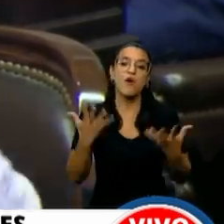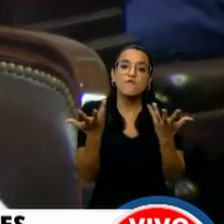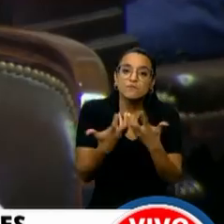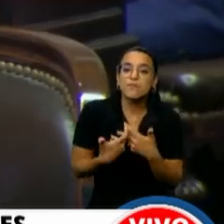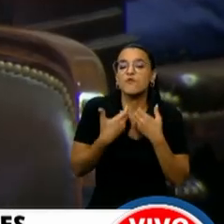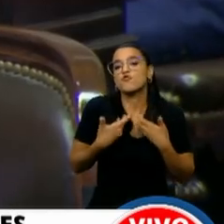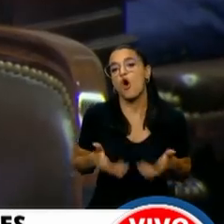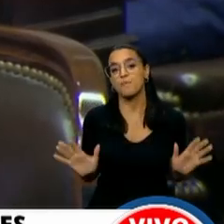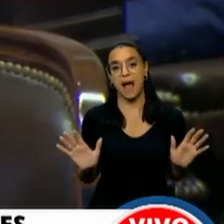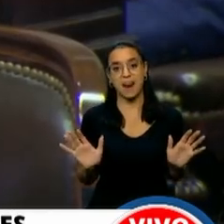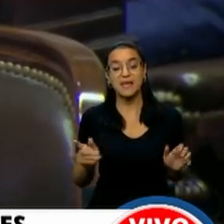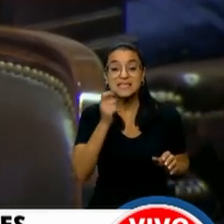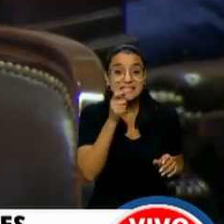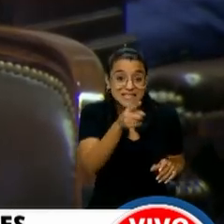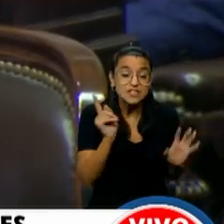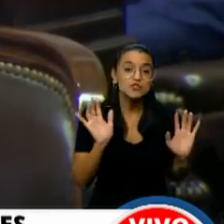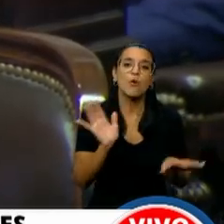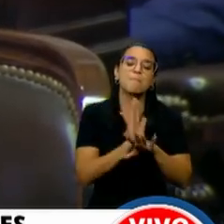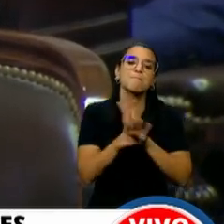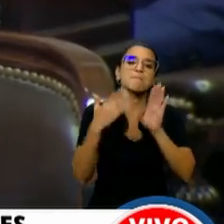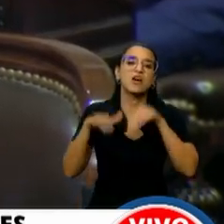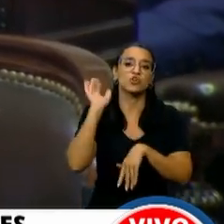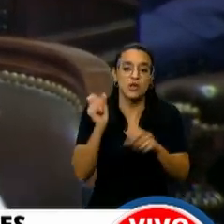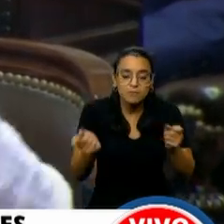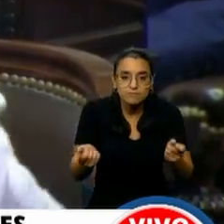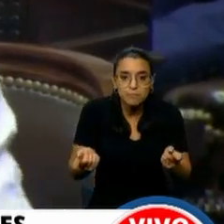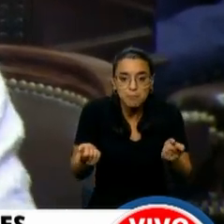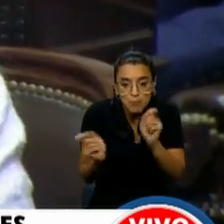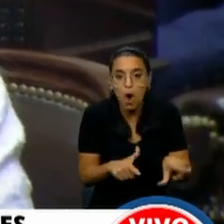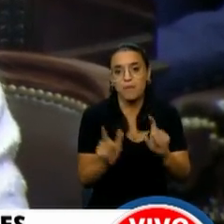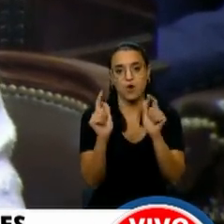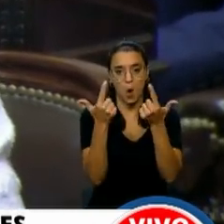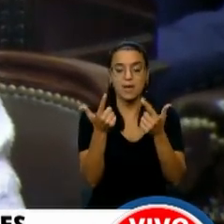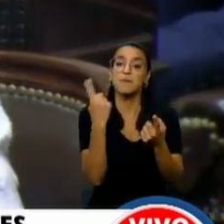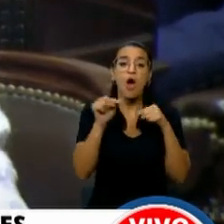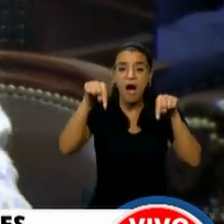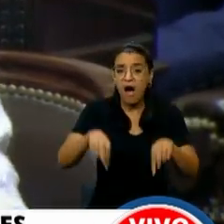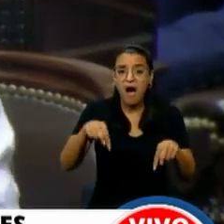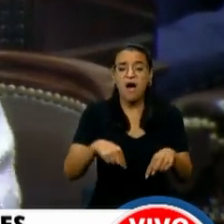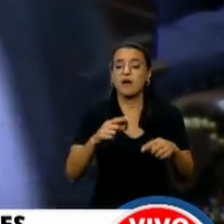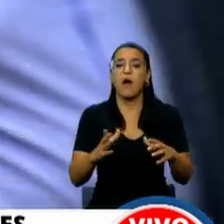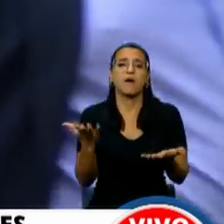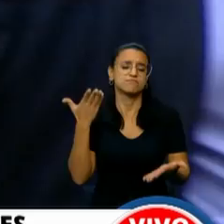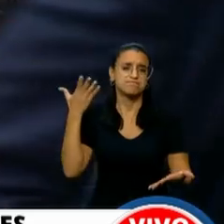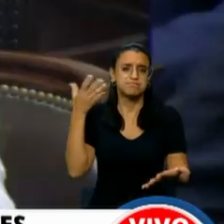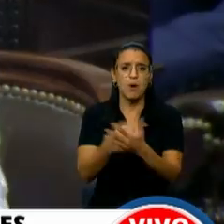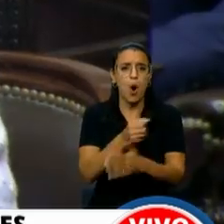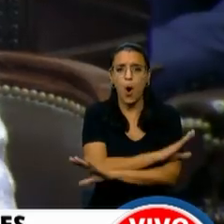normal sobre todo si esa bancada no tiene una mayoría propia pero acá eligieron estrellarse